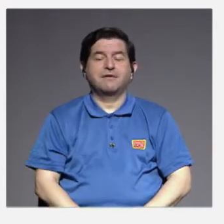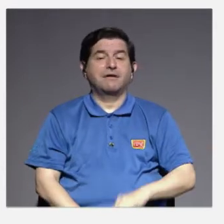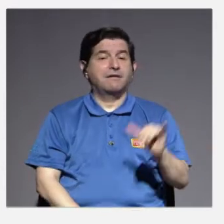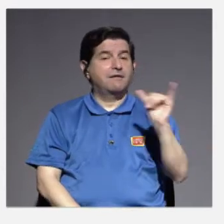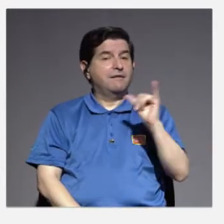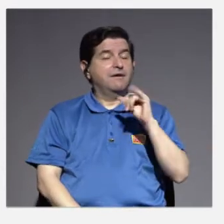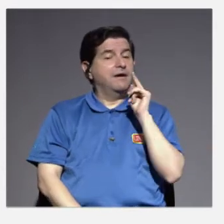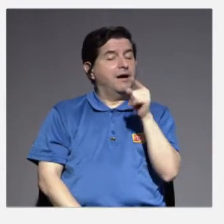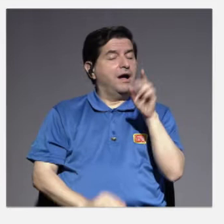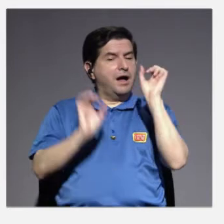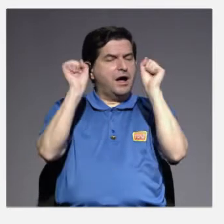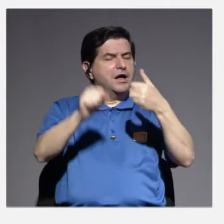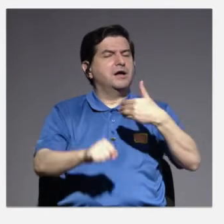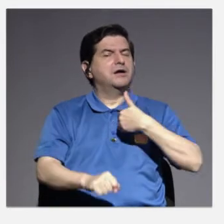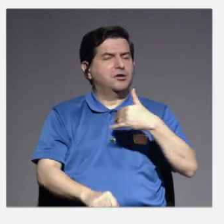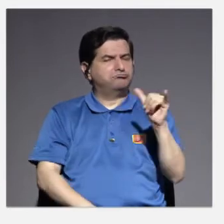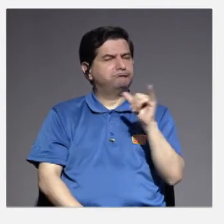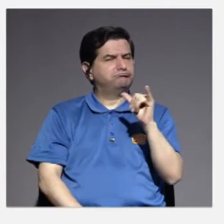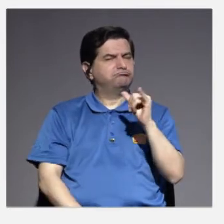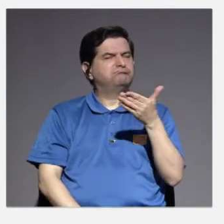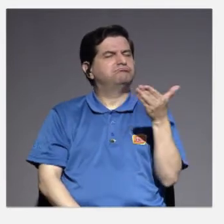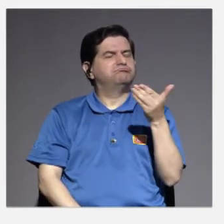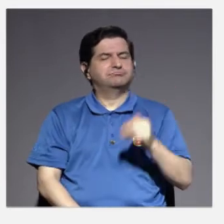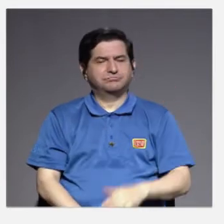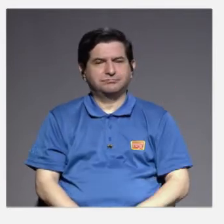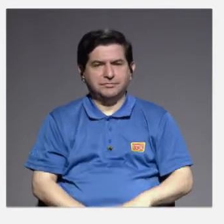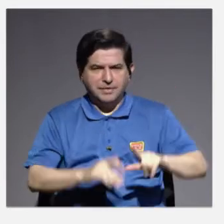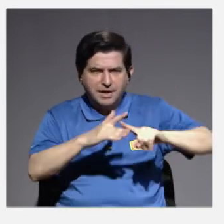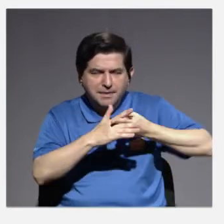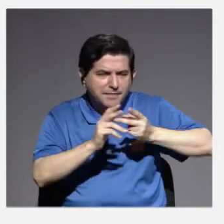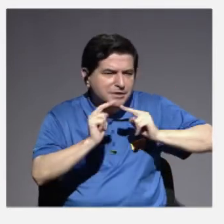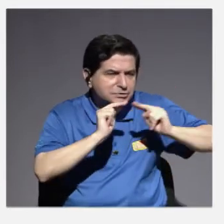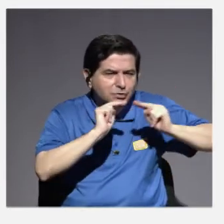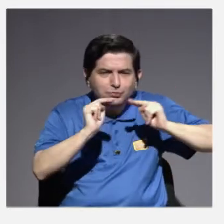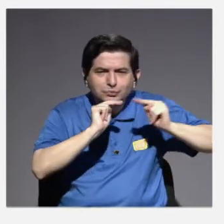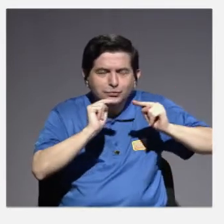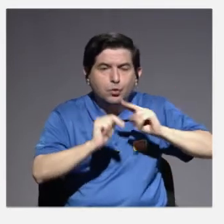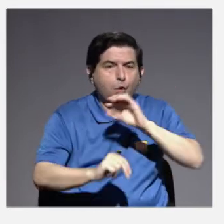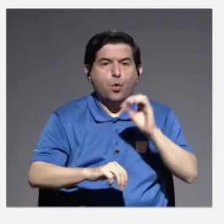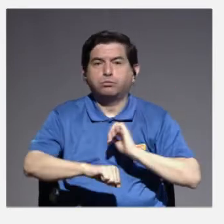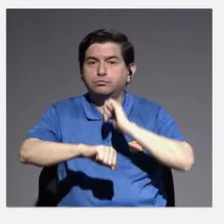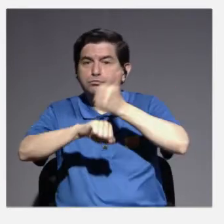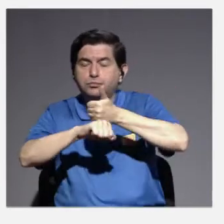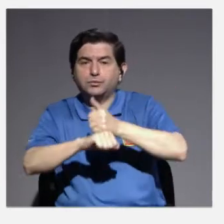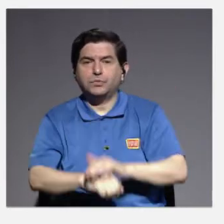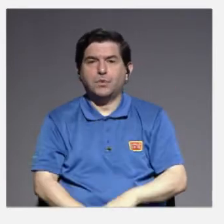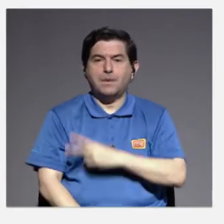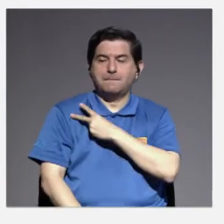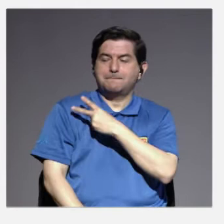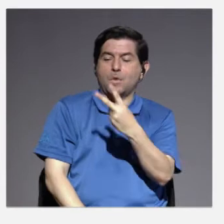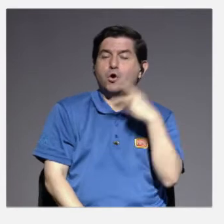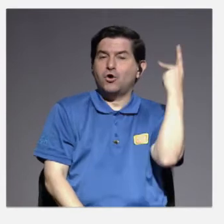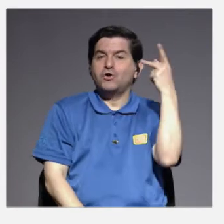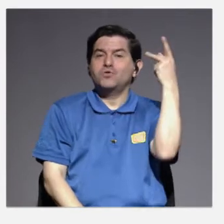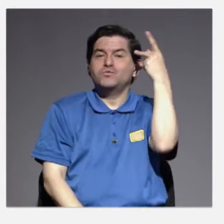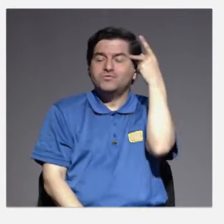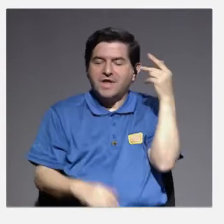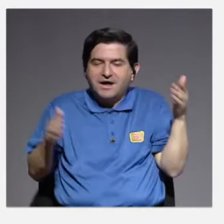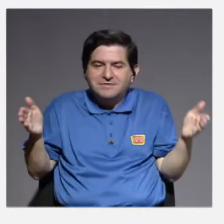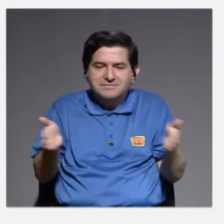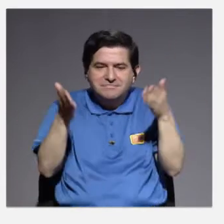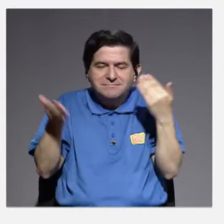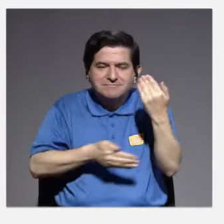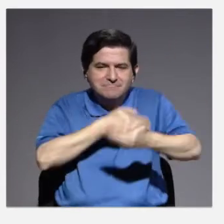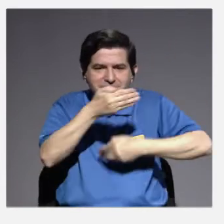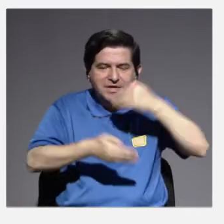modo ahí podemos tener también que se empiezan a negociar o establecer las voluntades políticas para poder impulsar estos